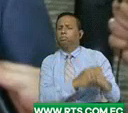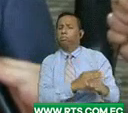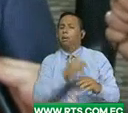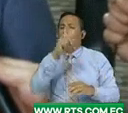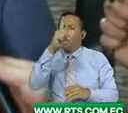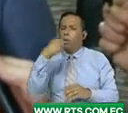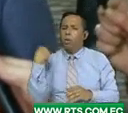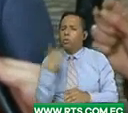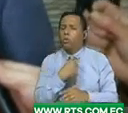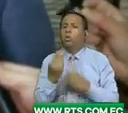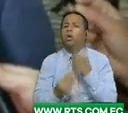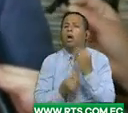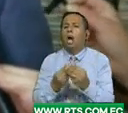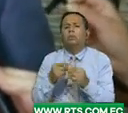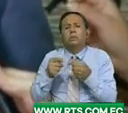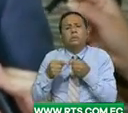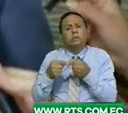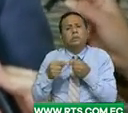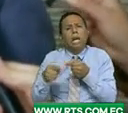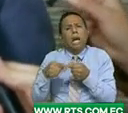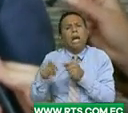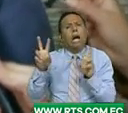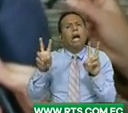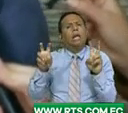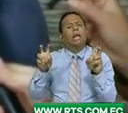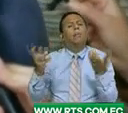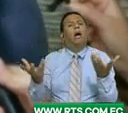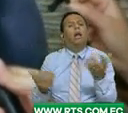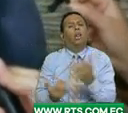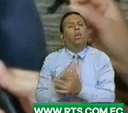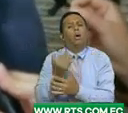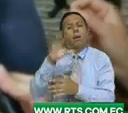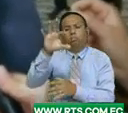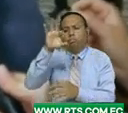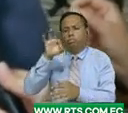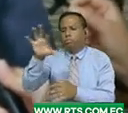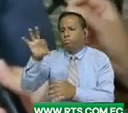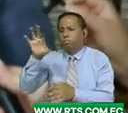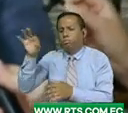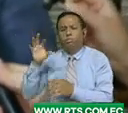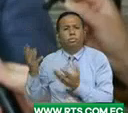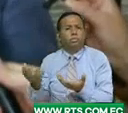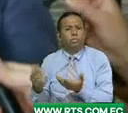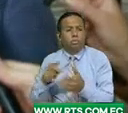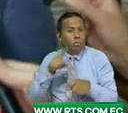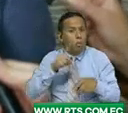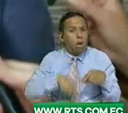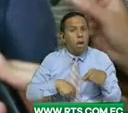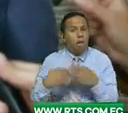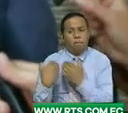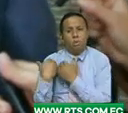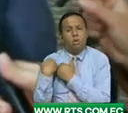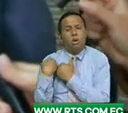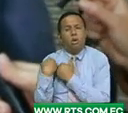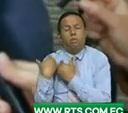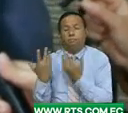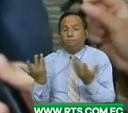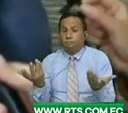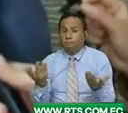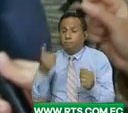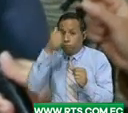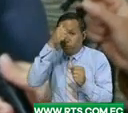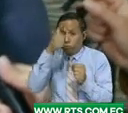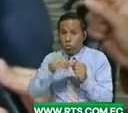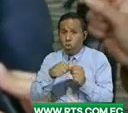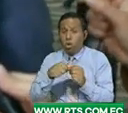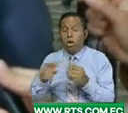de conformar las comisiones ciudadanas de selección y esto nos va a permitir cumplir con nuestra responsabilidad. Recordemos que el Consejo,